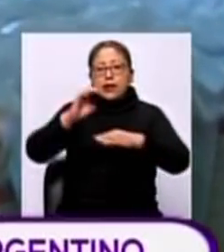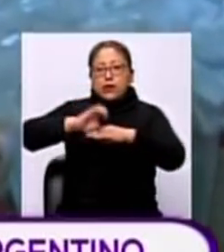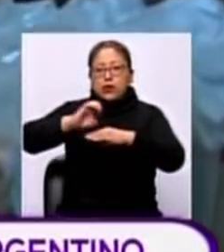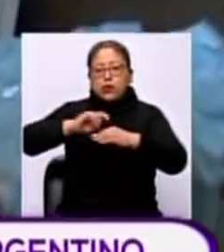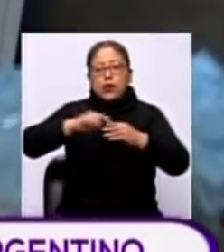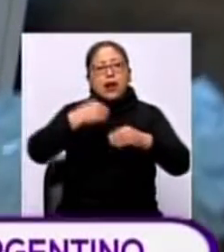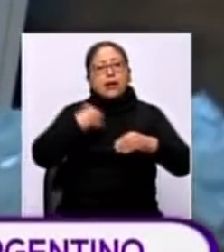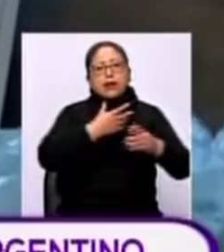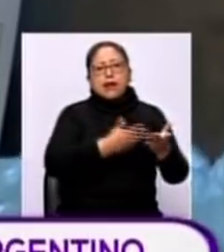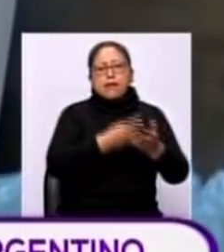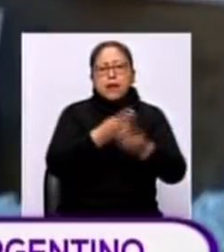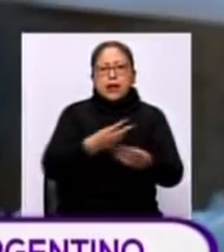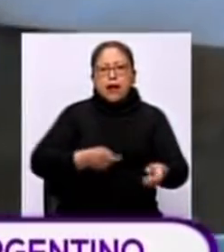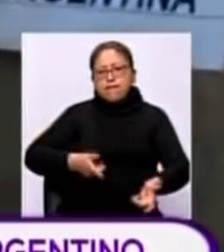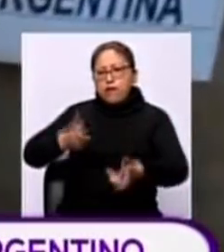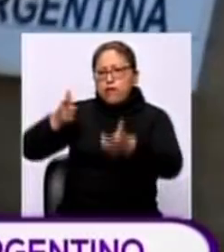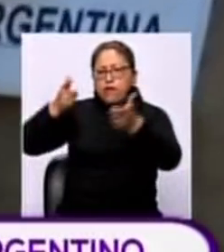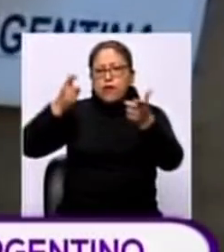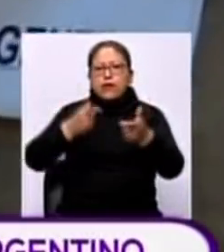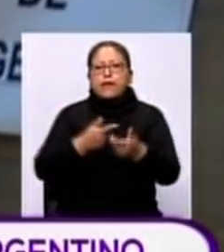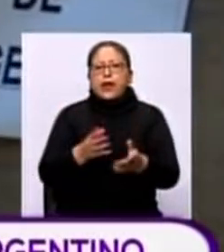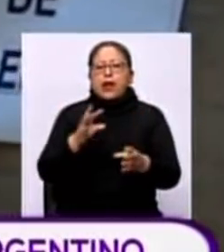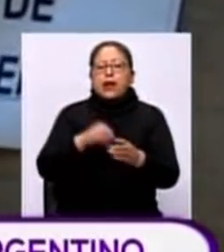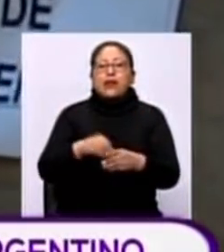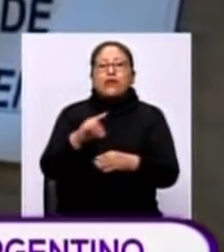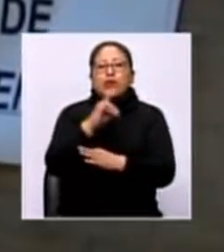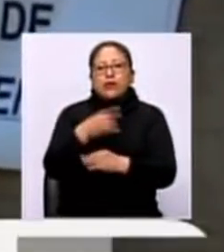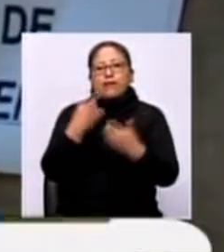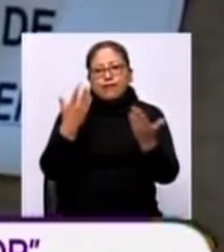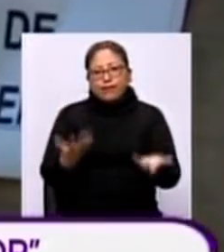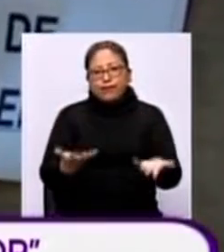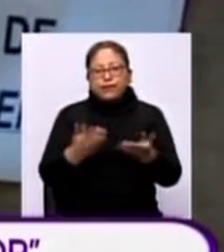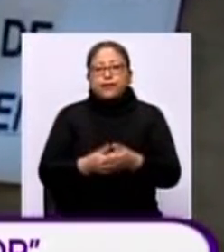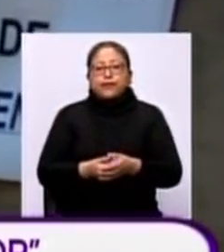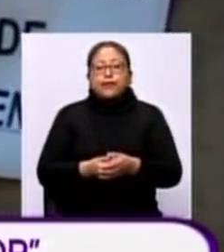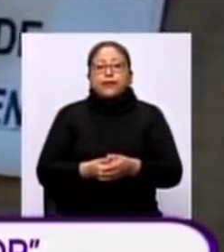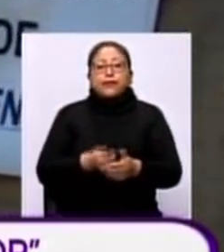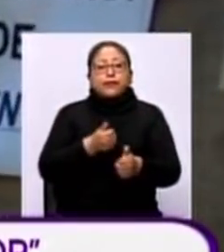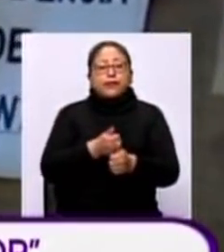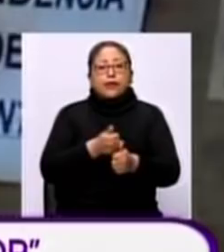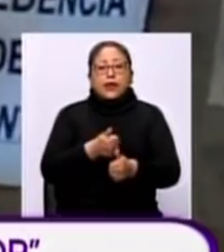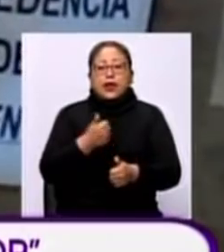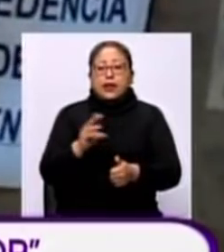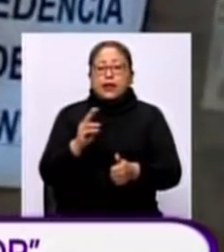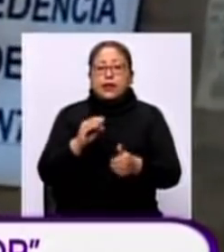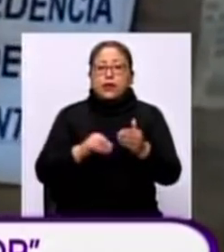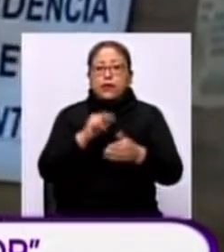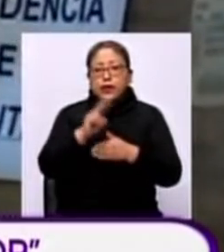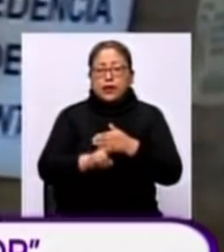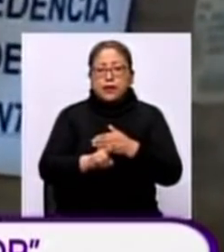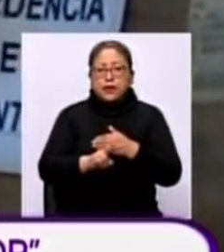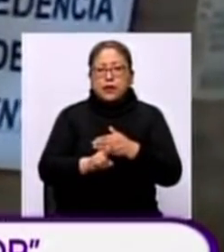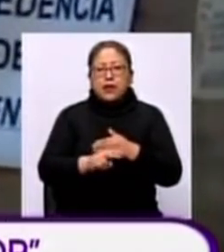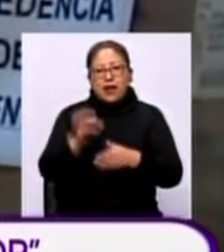lado, Felicitas, hay que decir que para el expresidente Mauricio Macri esta es una situación muy complicada porque hablamos en este caso de la